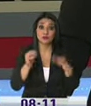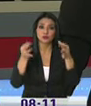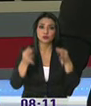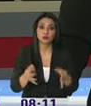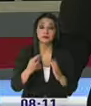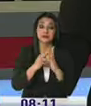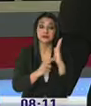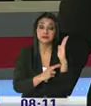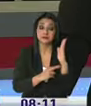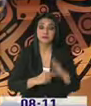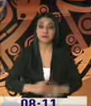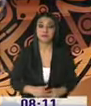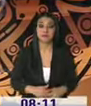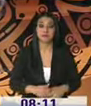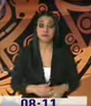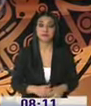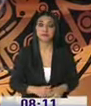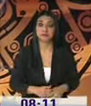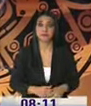los requisitos.